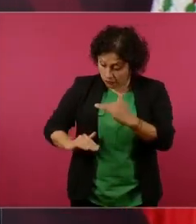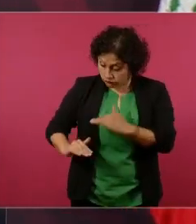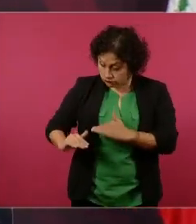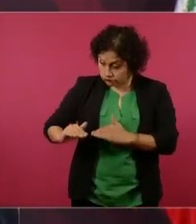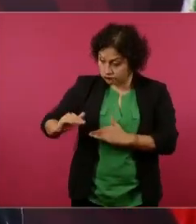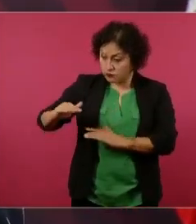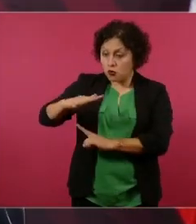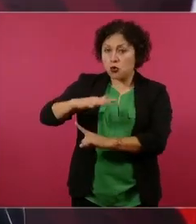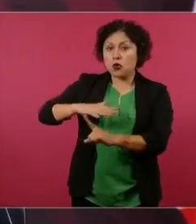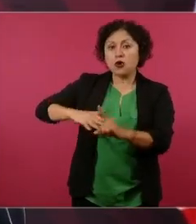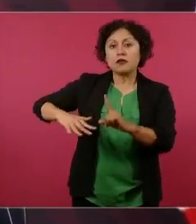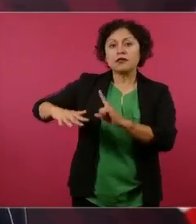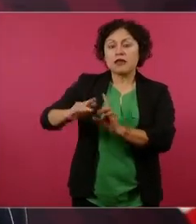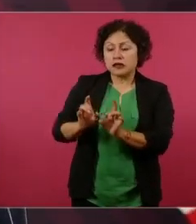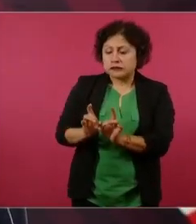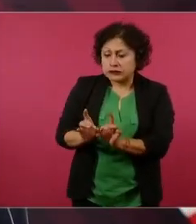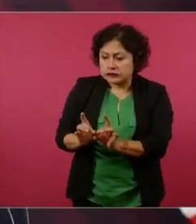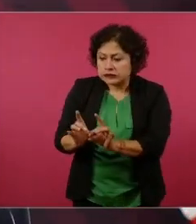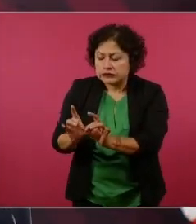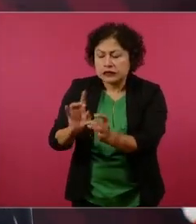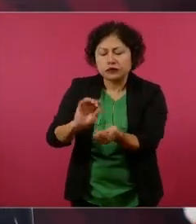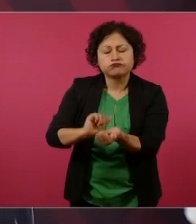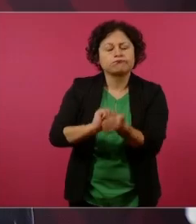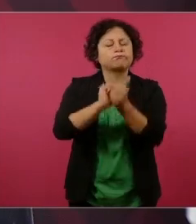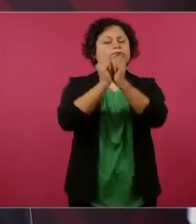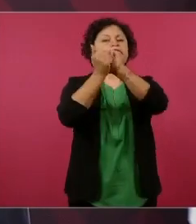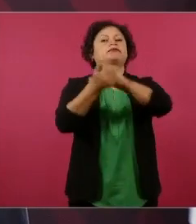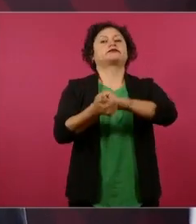el camino de la delincuencia.